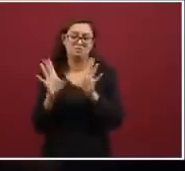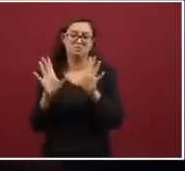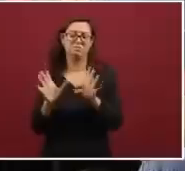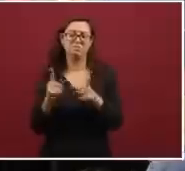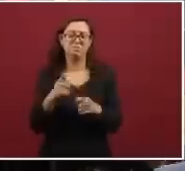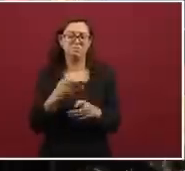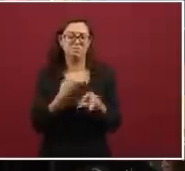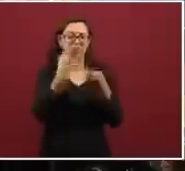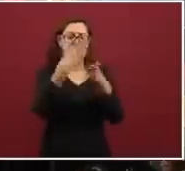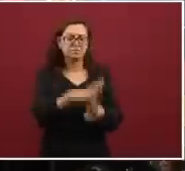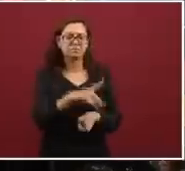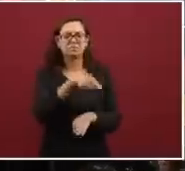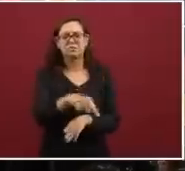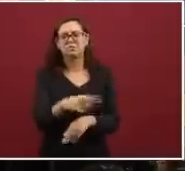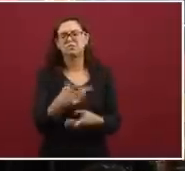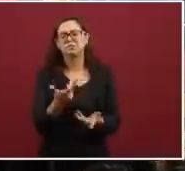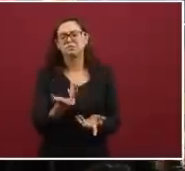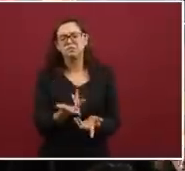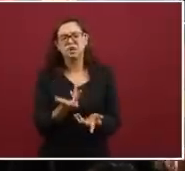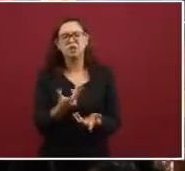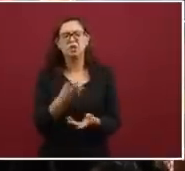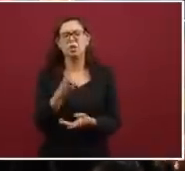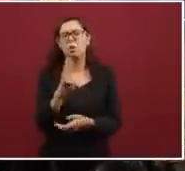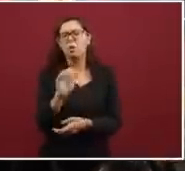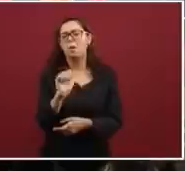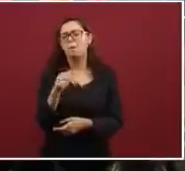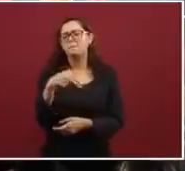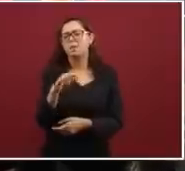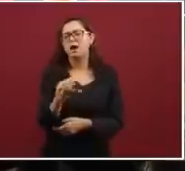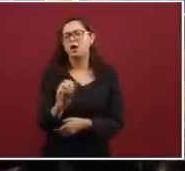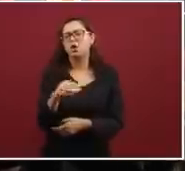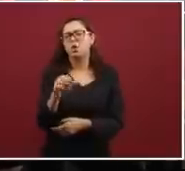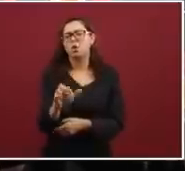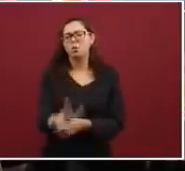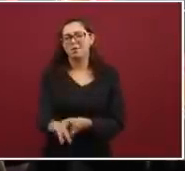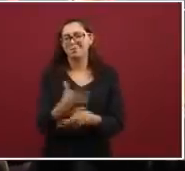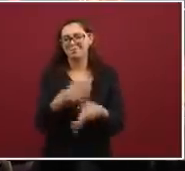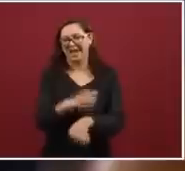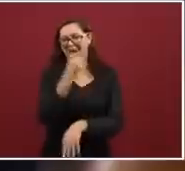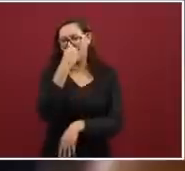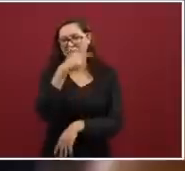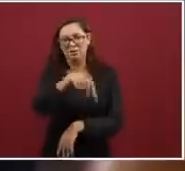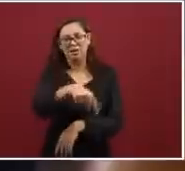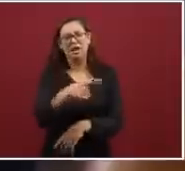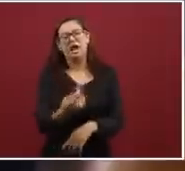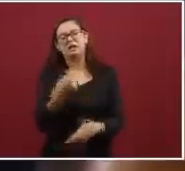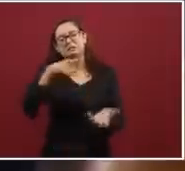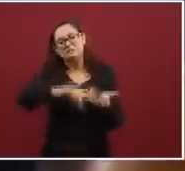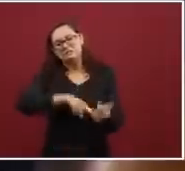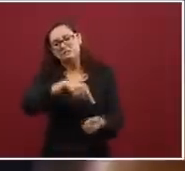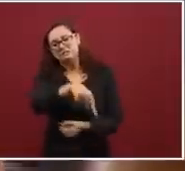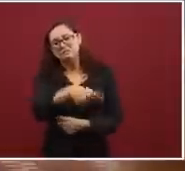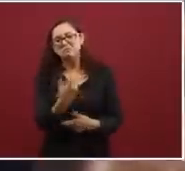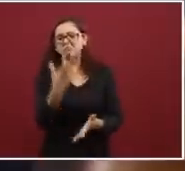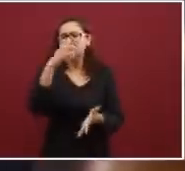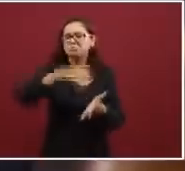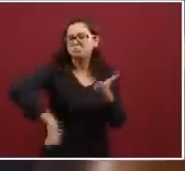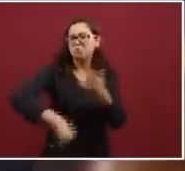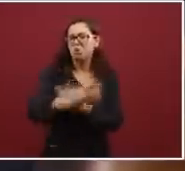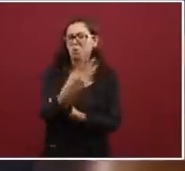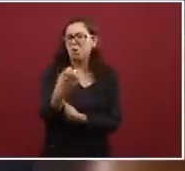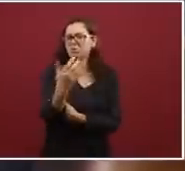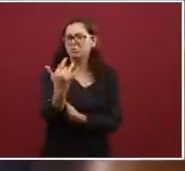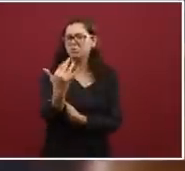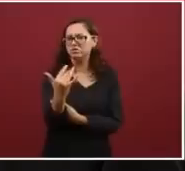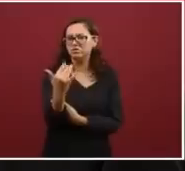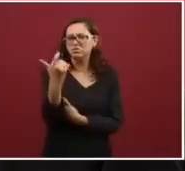teníamos 450 pesos menos, no se nos informó, no se nos dijo absolutamente nada que correspondía. No hemos ido ni siquiera al